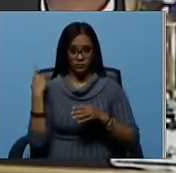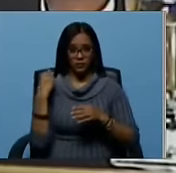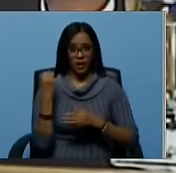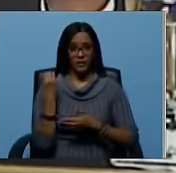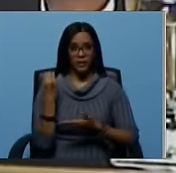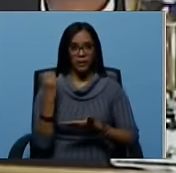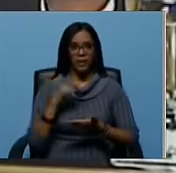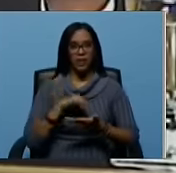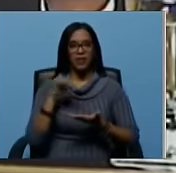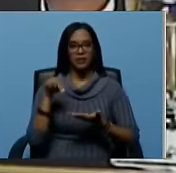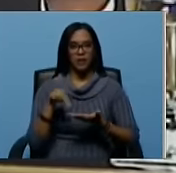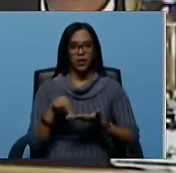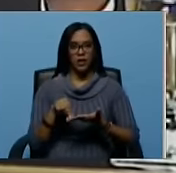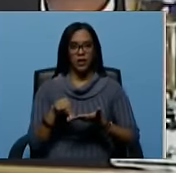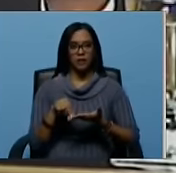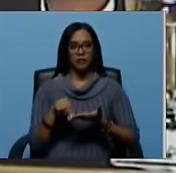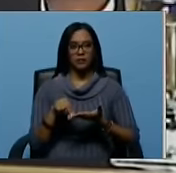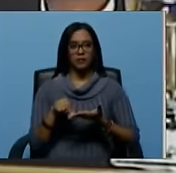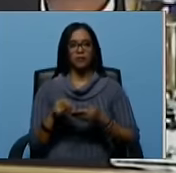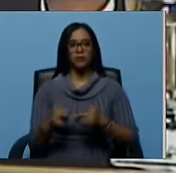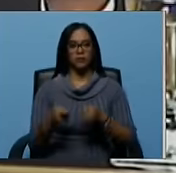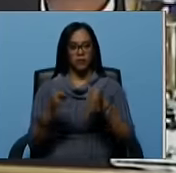Nacional